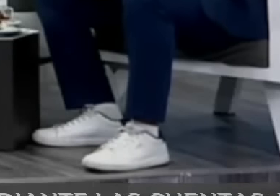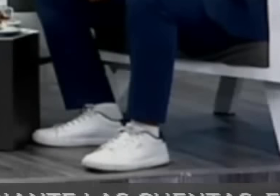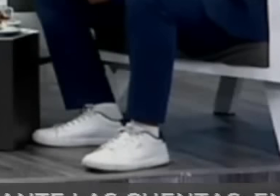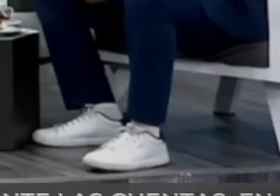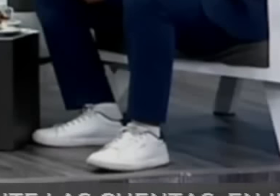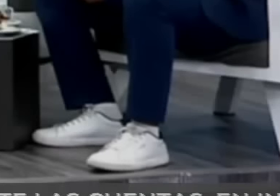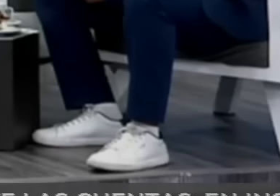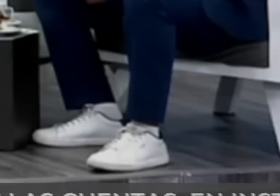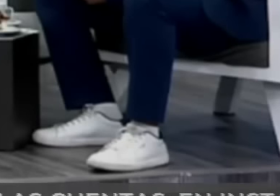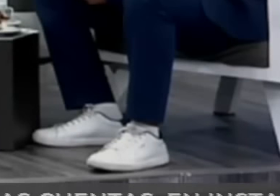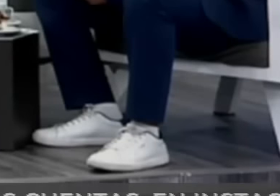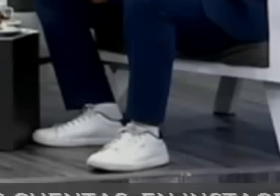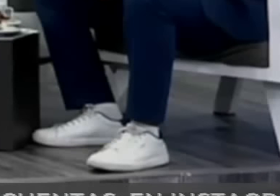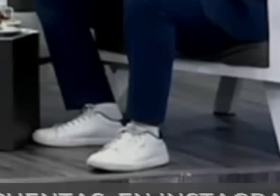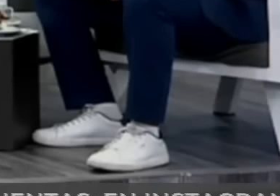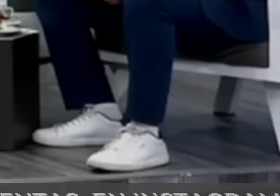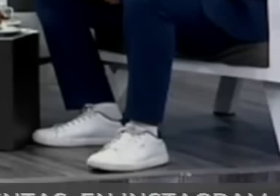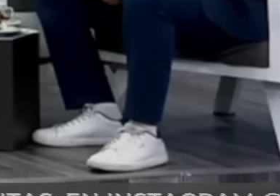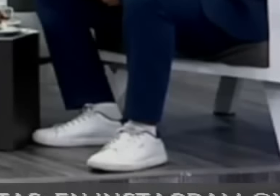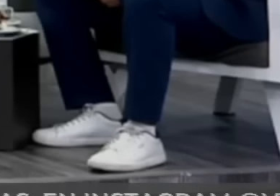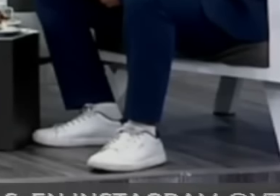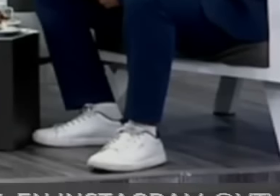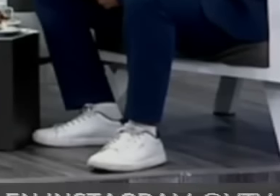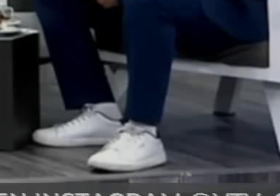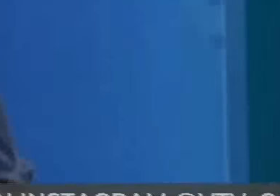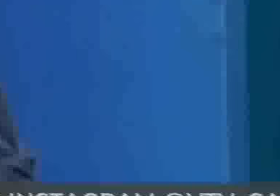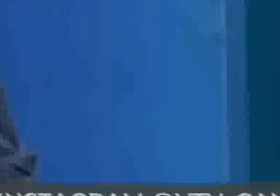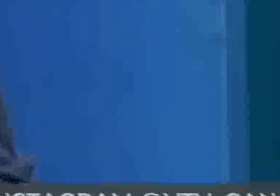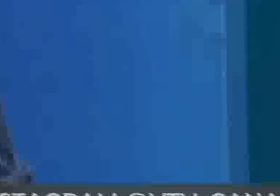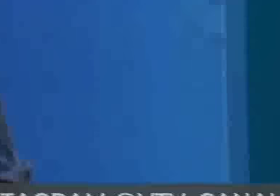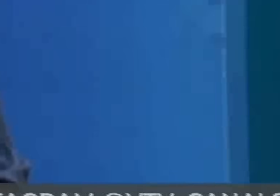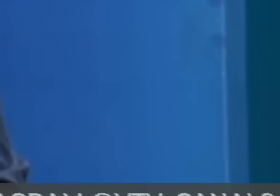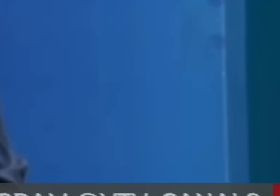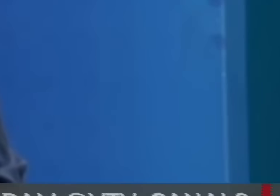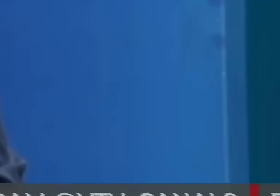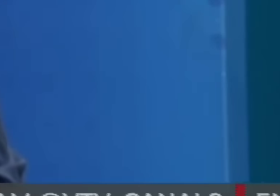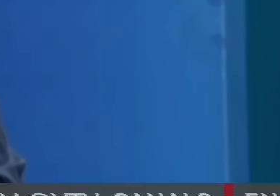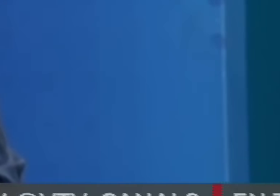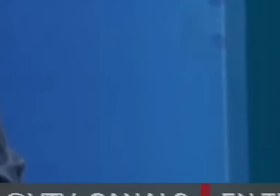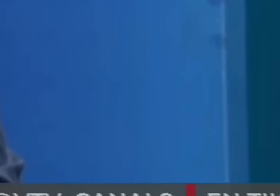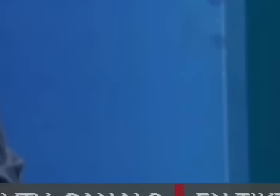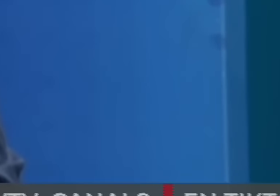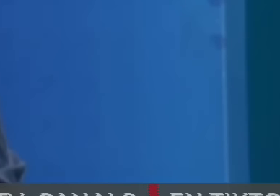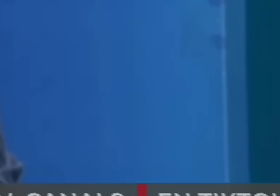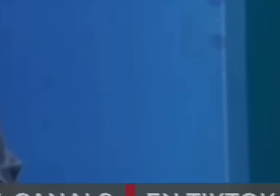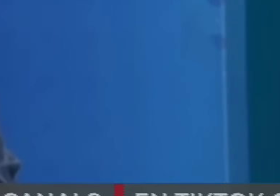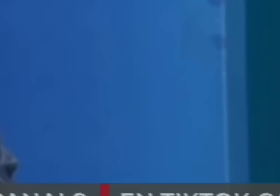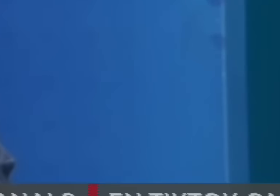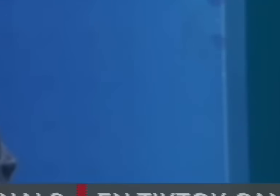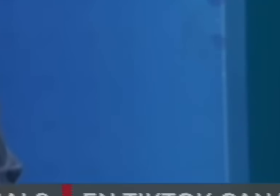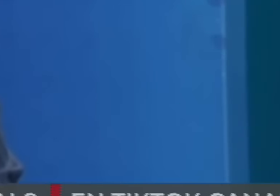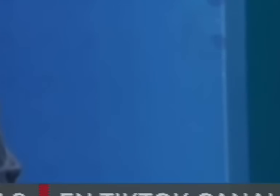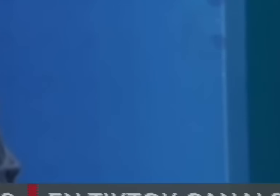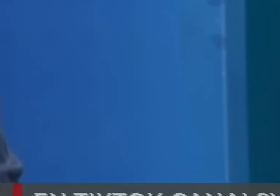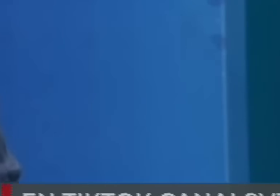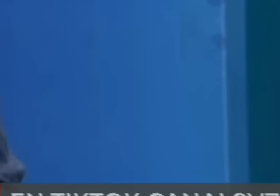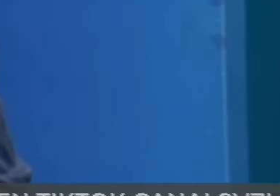recibir todas las inversiones. De la lista de estos 70 inversionistas BRICS